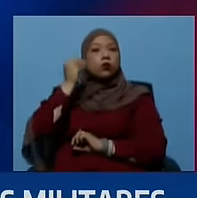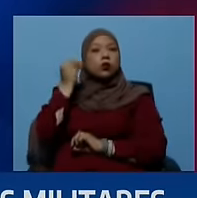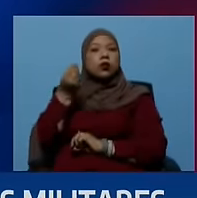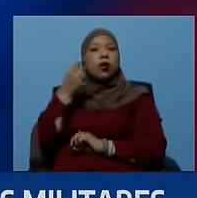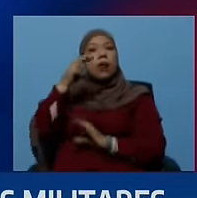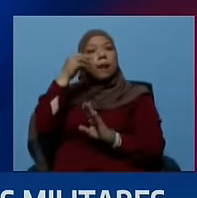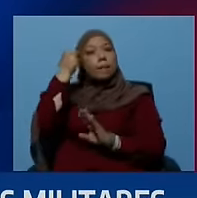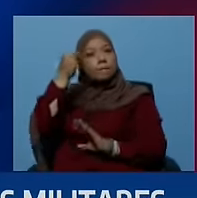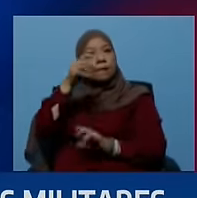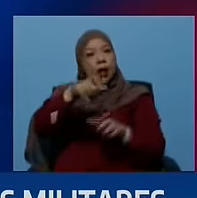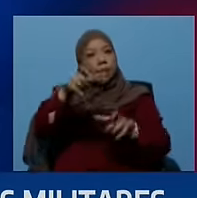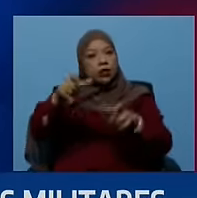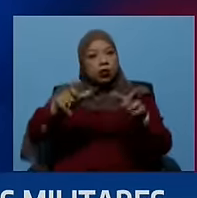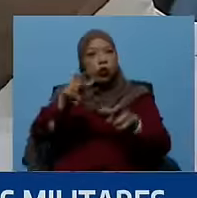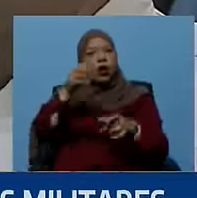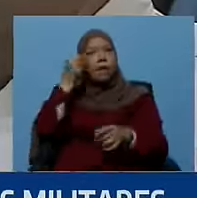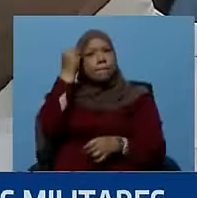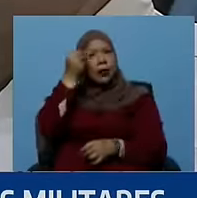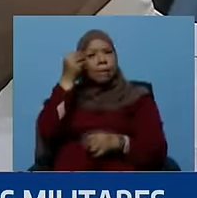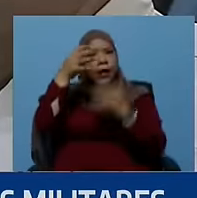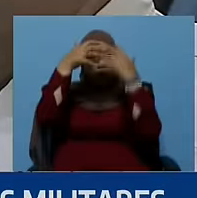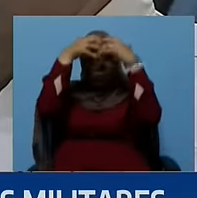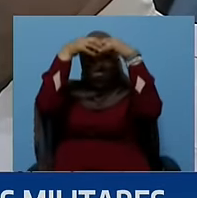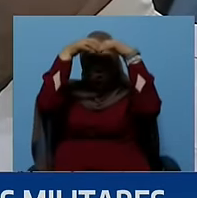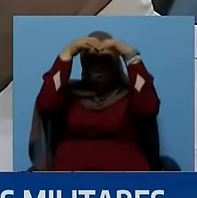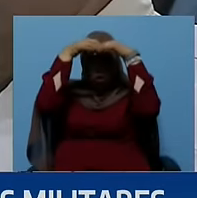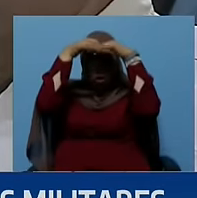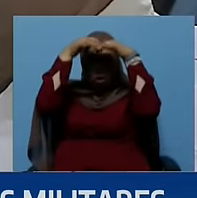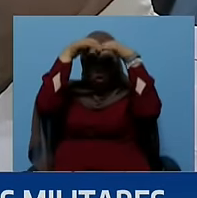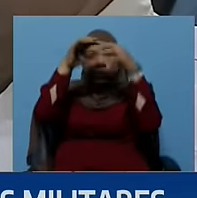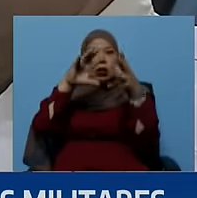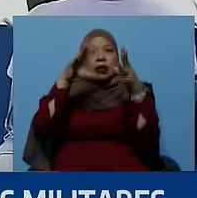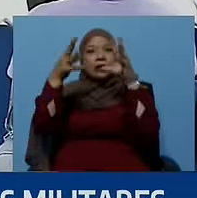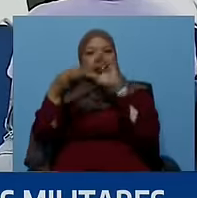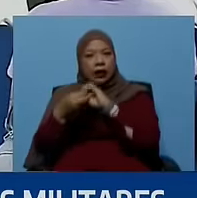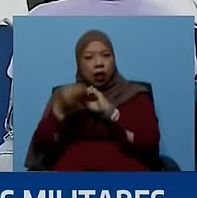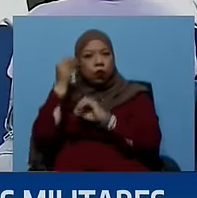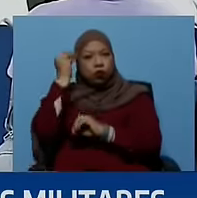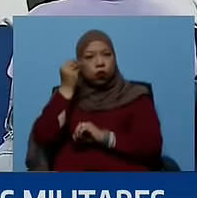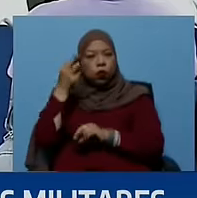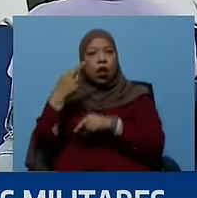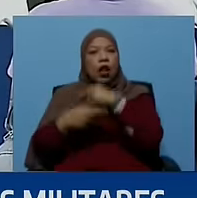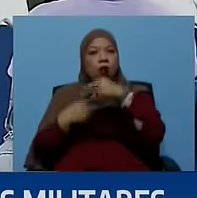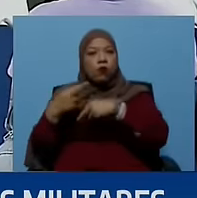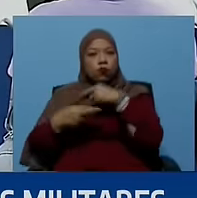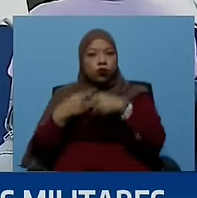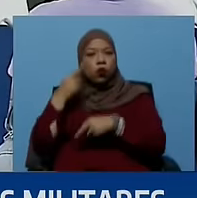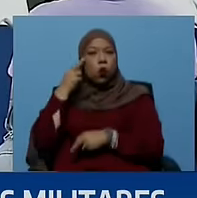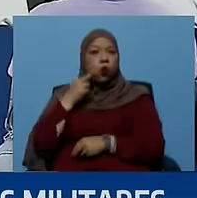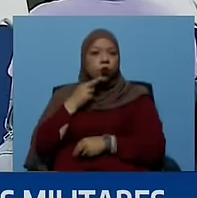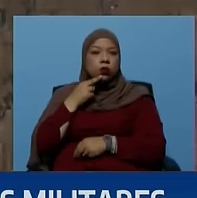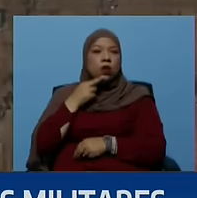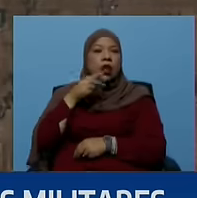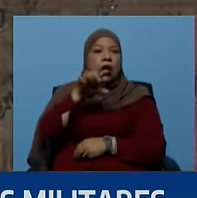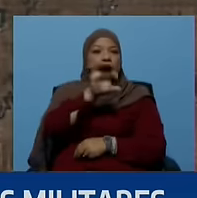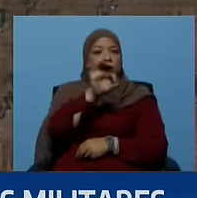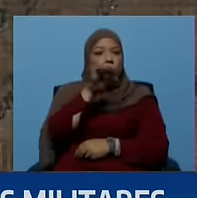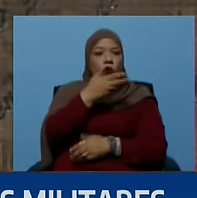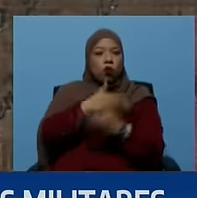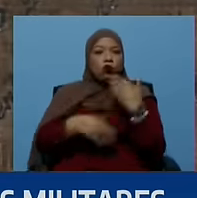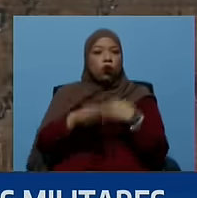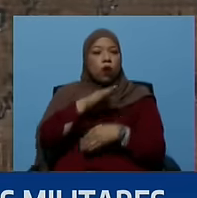los paradigmas y rescató las raíces auténticamente